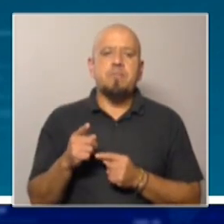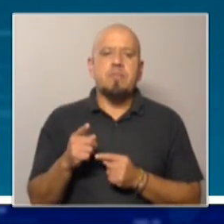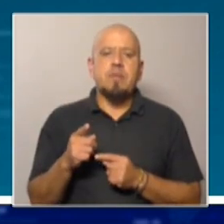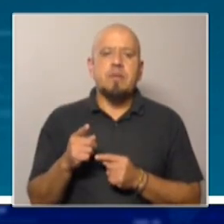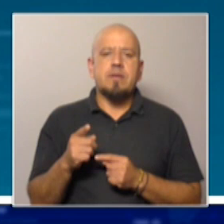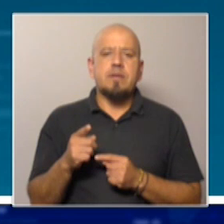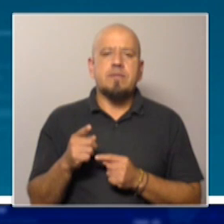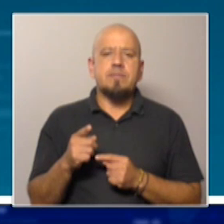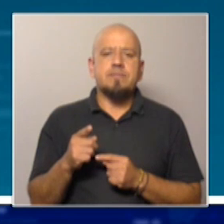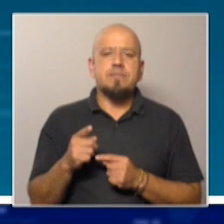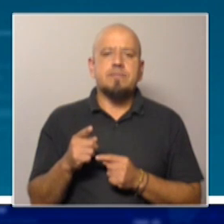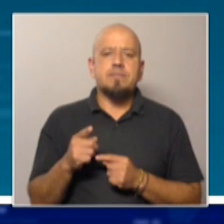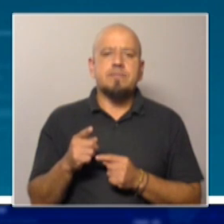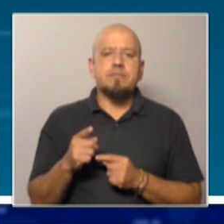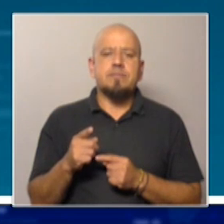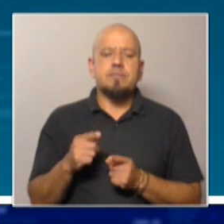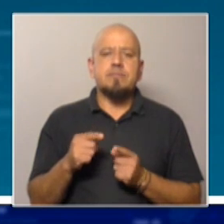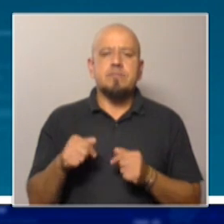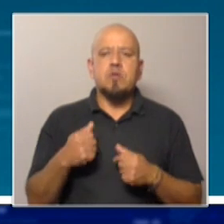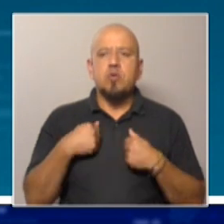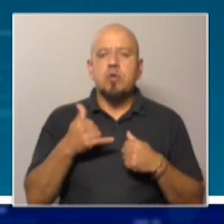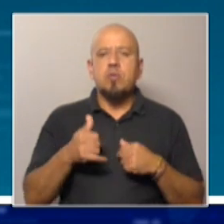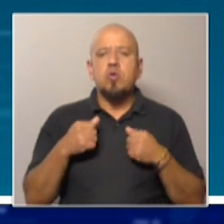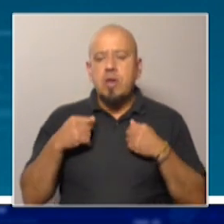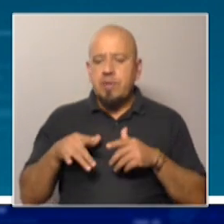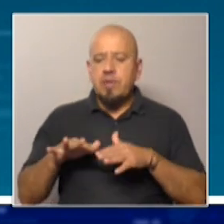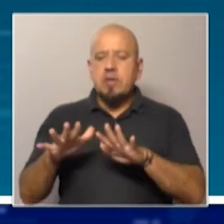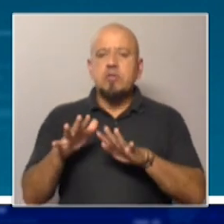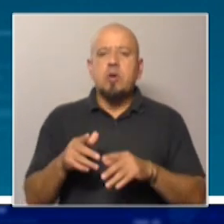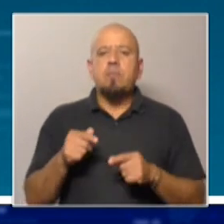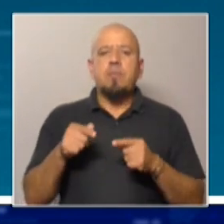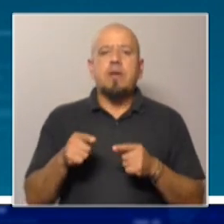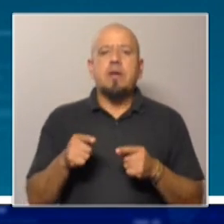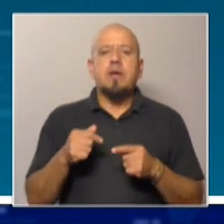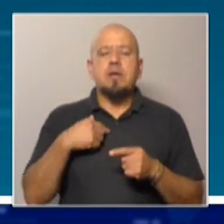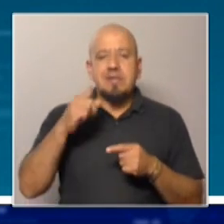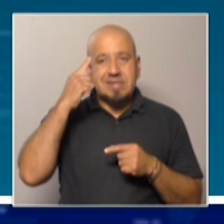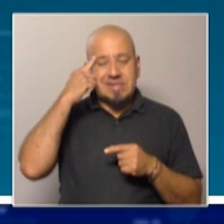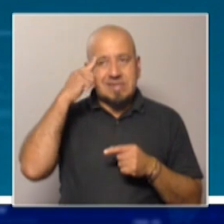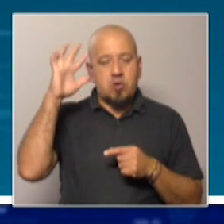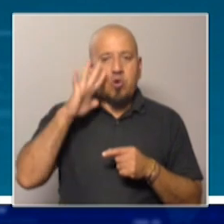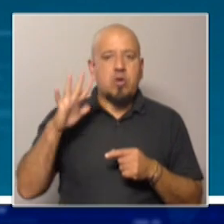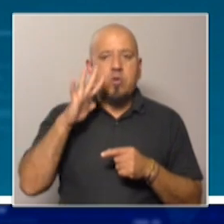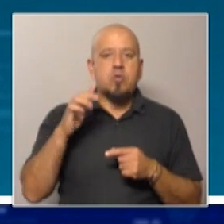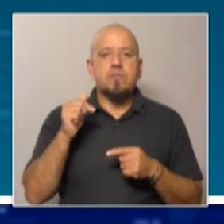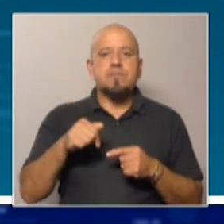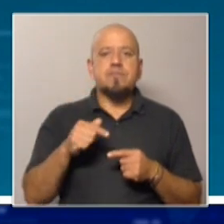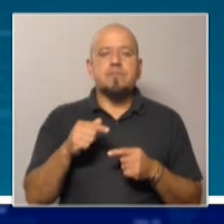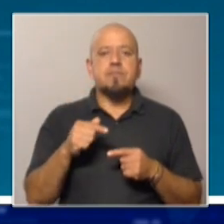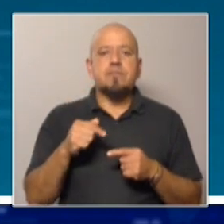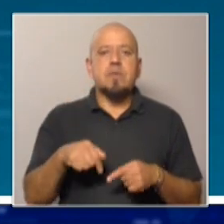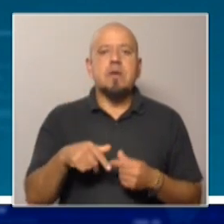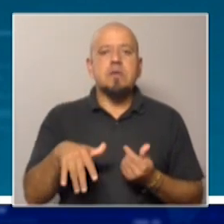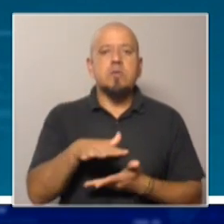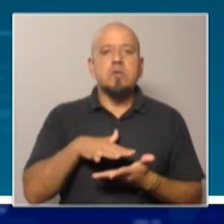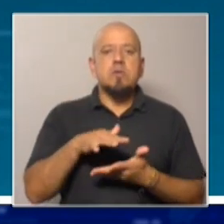nos nombraran centro de referencia, nosotros veníamos en una preparación, más que nada desde el punto de vista psicológico, ¿no? De tener que enfrentarnos con toda esta nueva